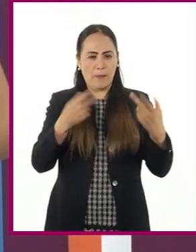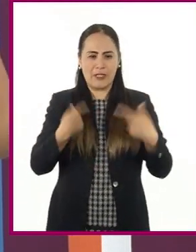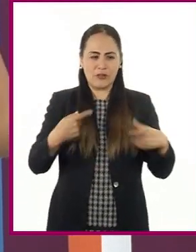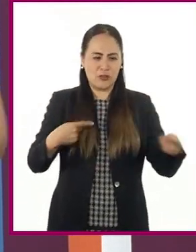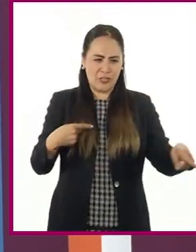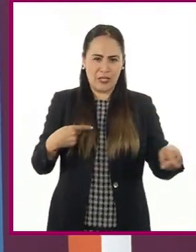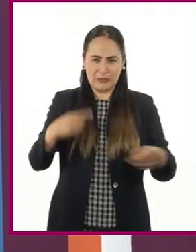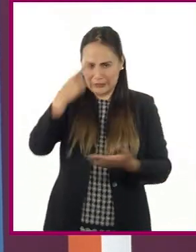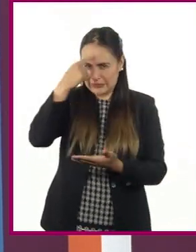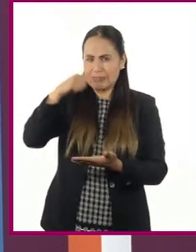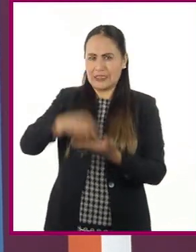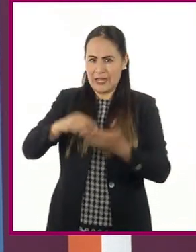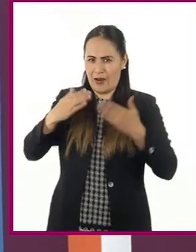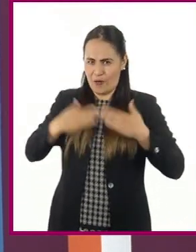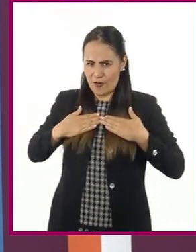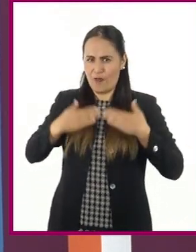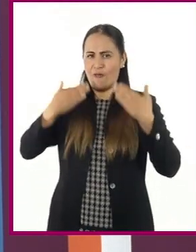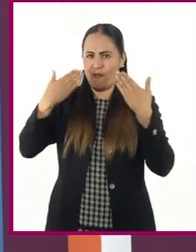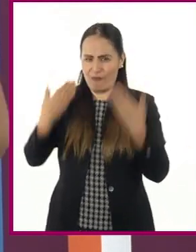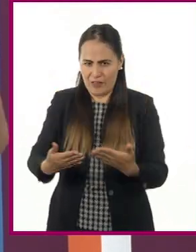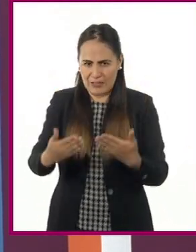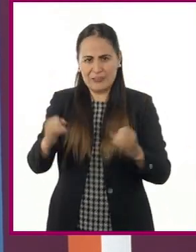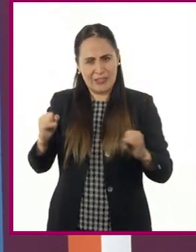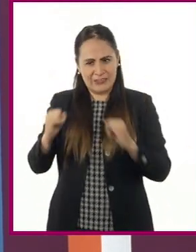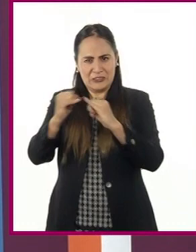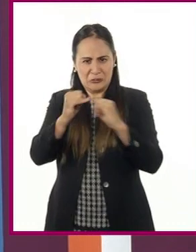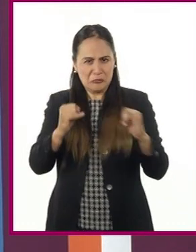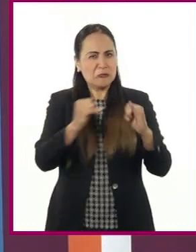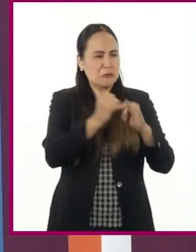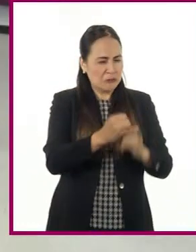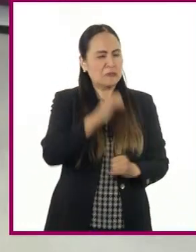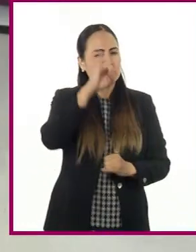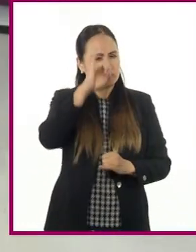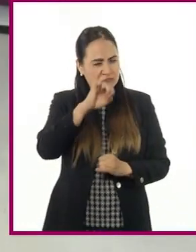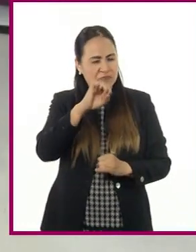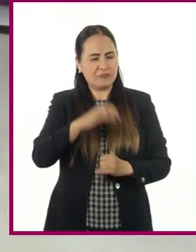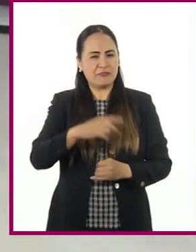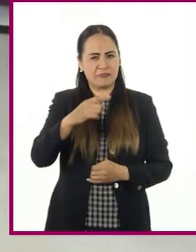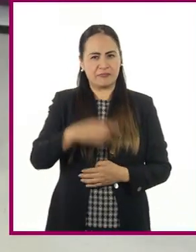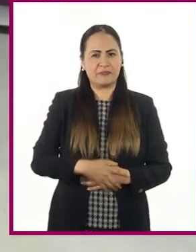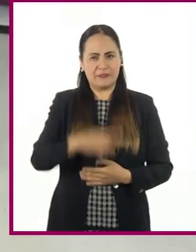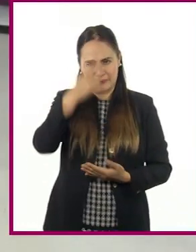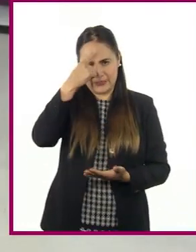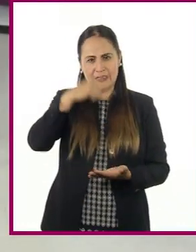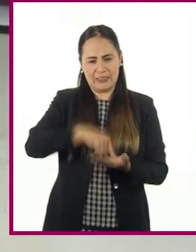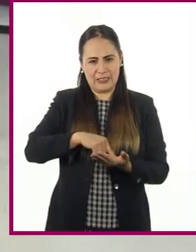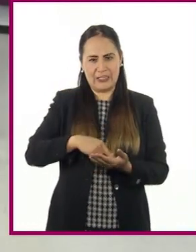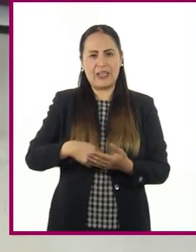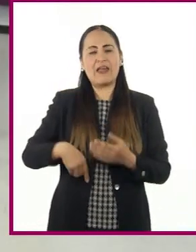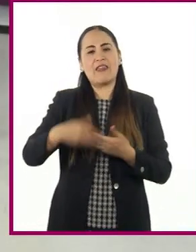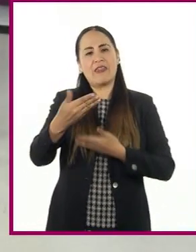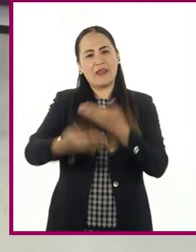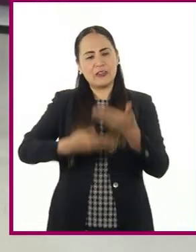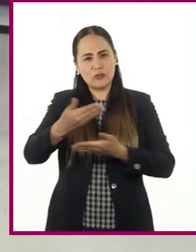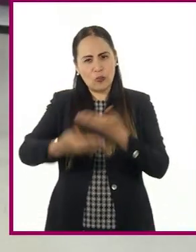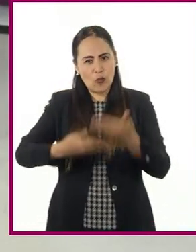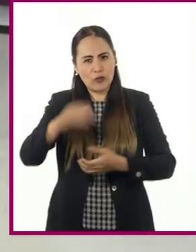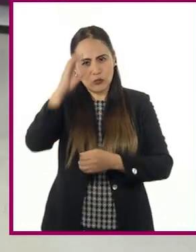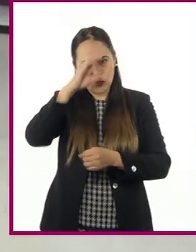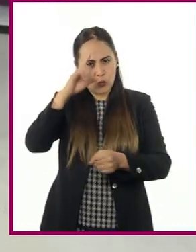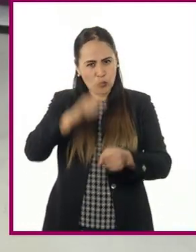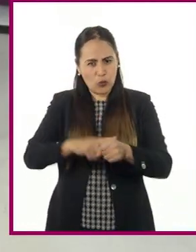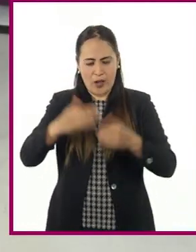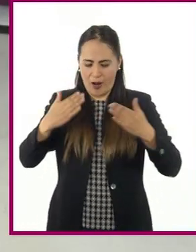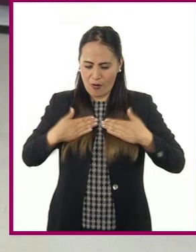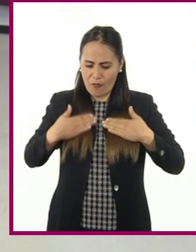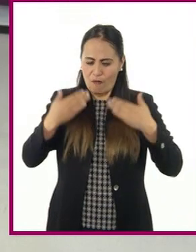la sociedad en las instituciones públicas y contribuirán a generar una cultura de confianza y